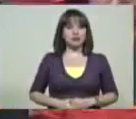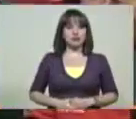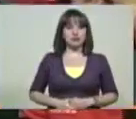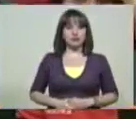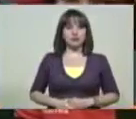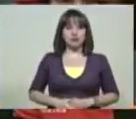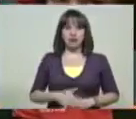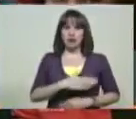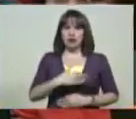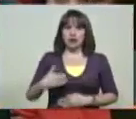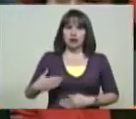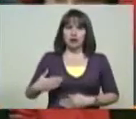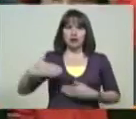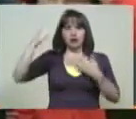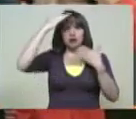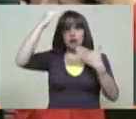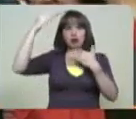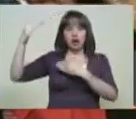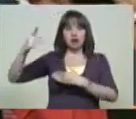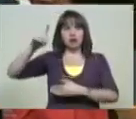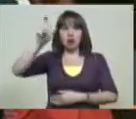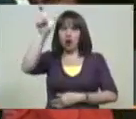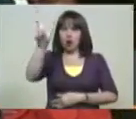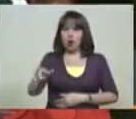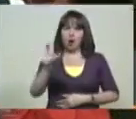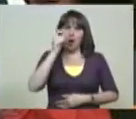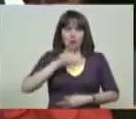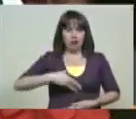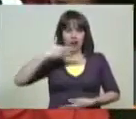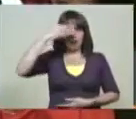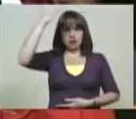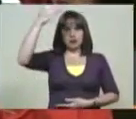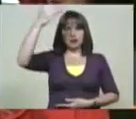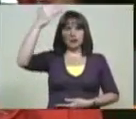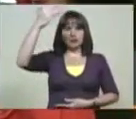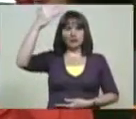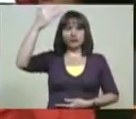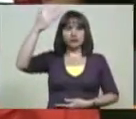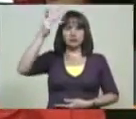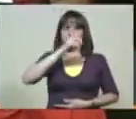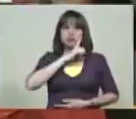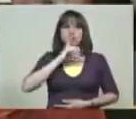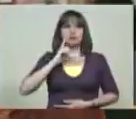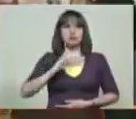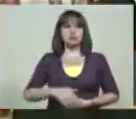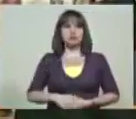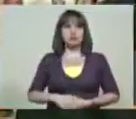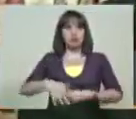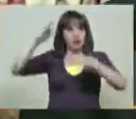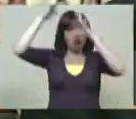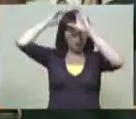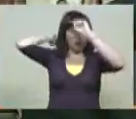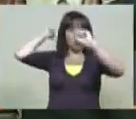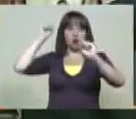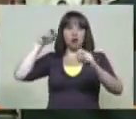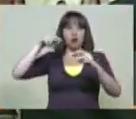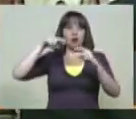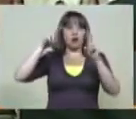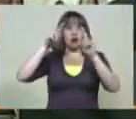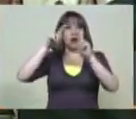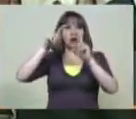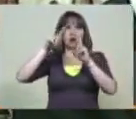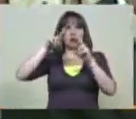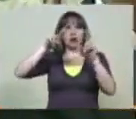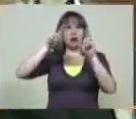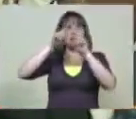quiero saludar también a mohamed salem de heart embajador de la república árabe saharaui